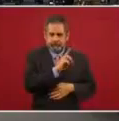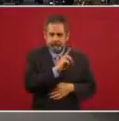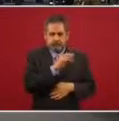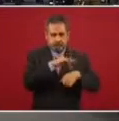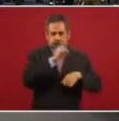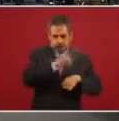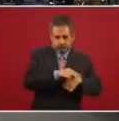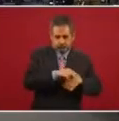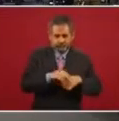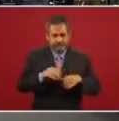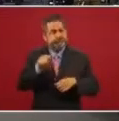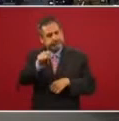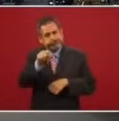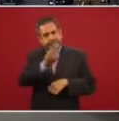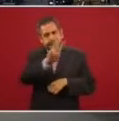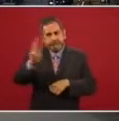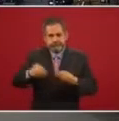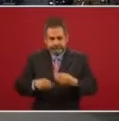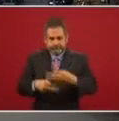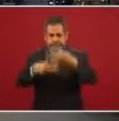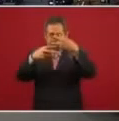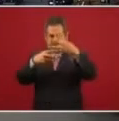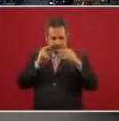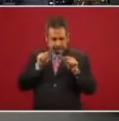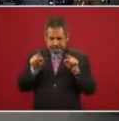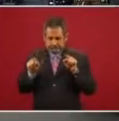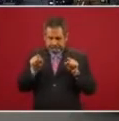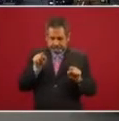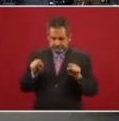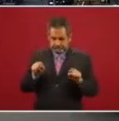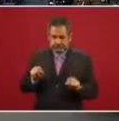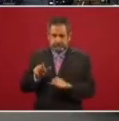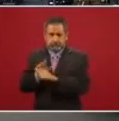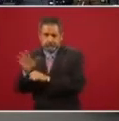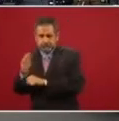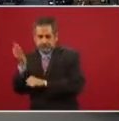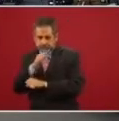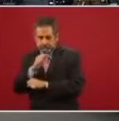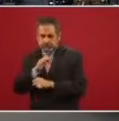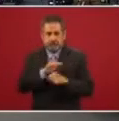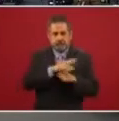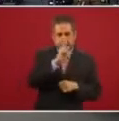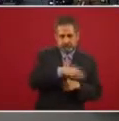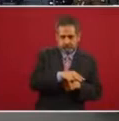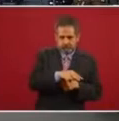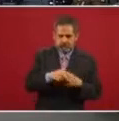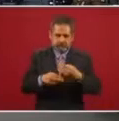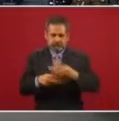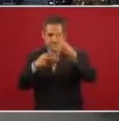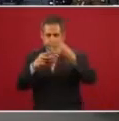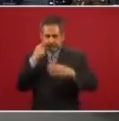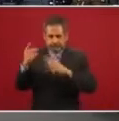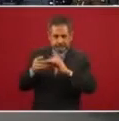que es el nuevo y pero entrar al sitio exacto ahí del sitio pongamos en contenidos